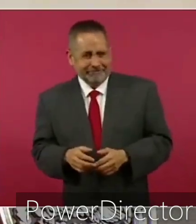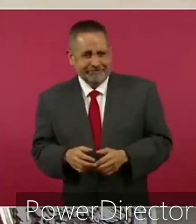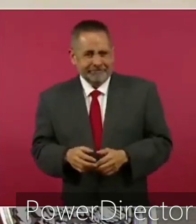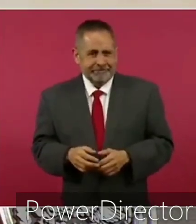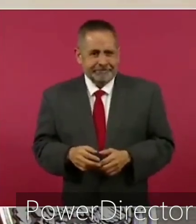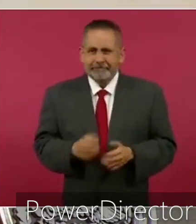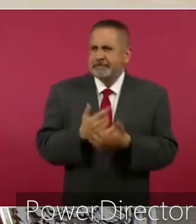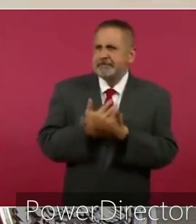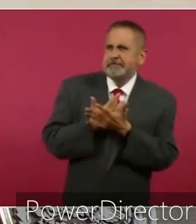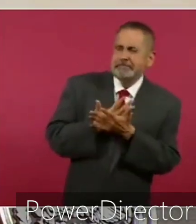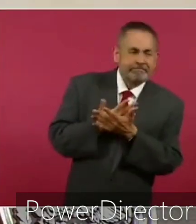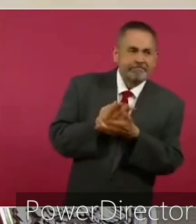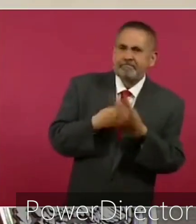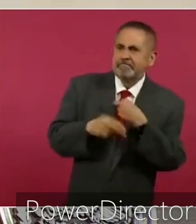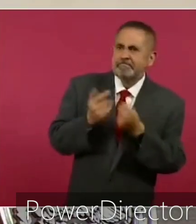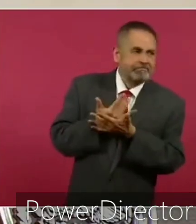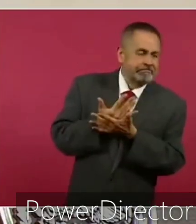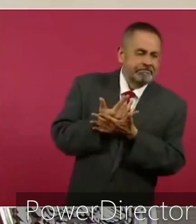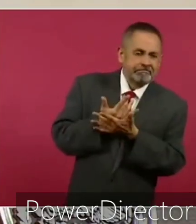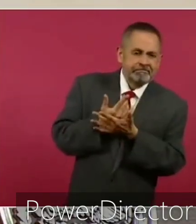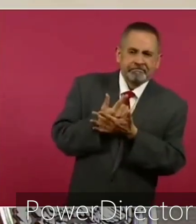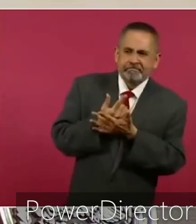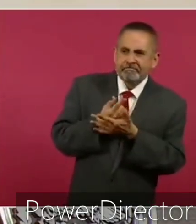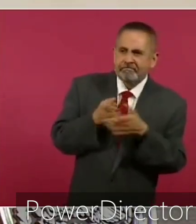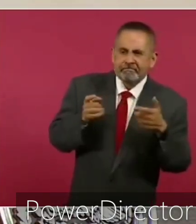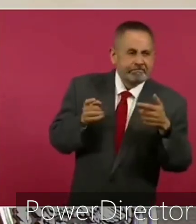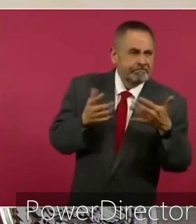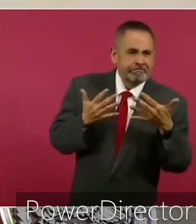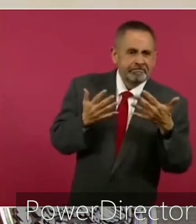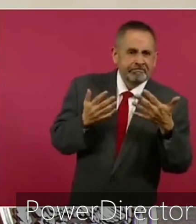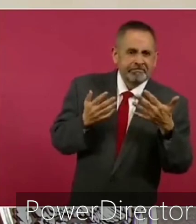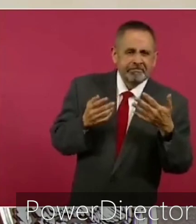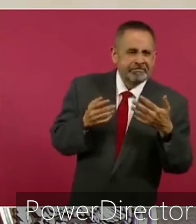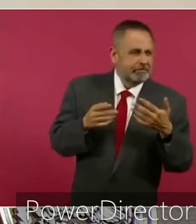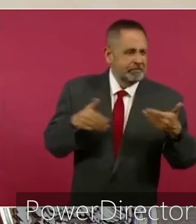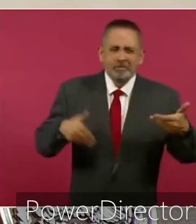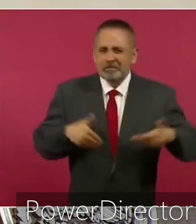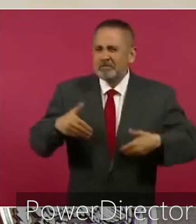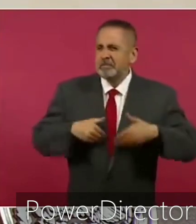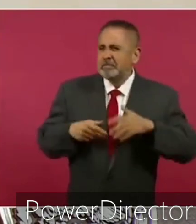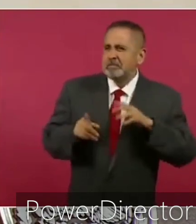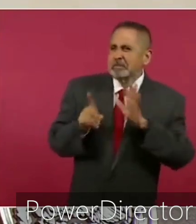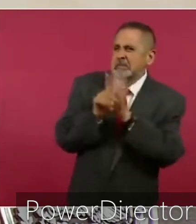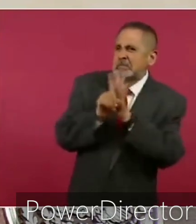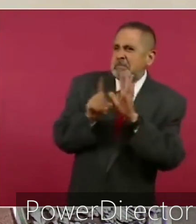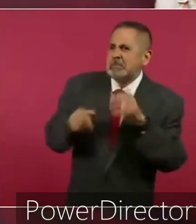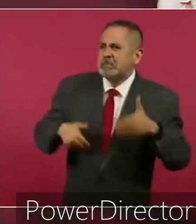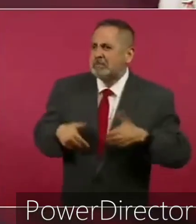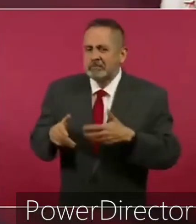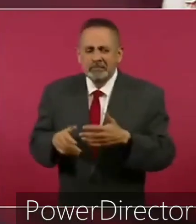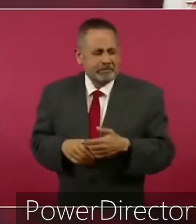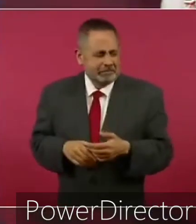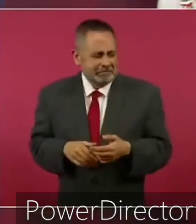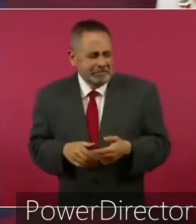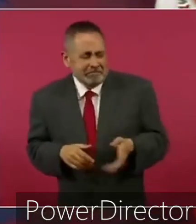a esperarlo ahí. Acosarlo. Ah, sí, es un acoso. Pero tampoco, yo ya le